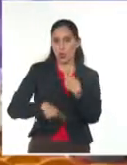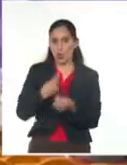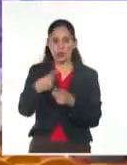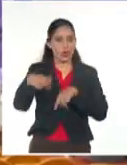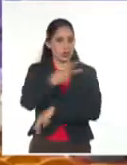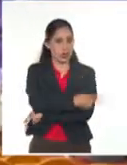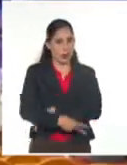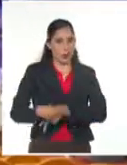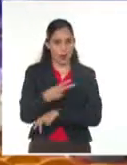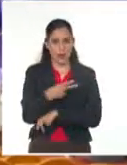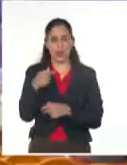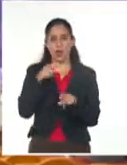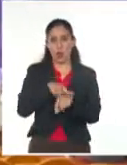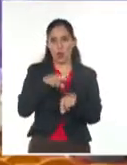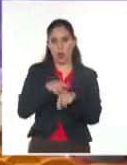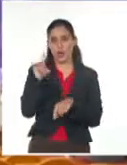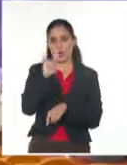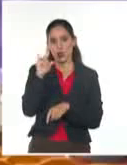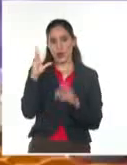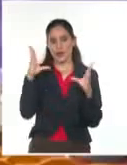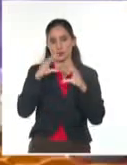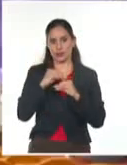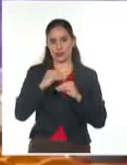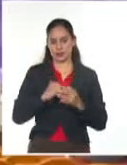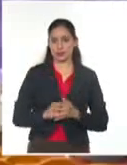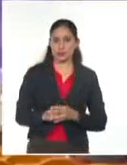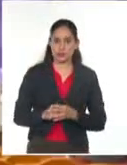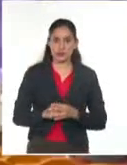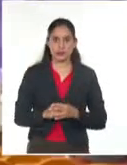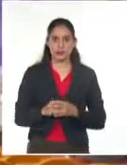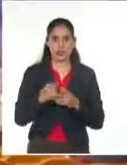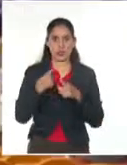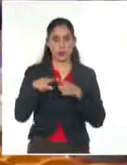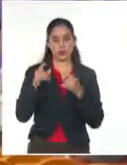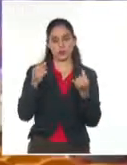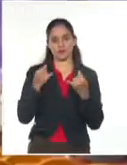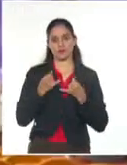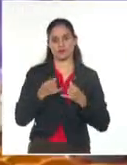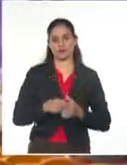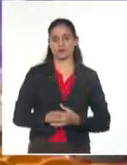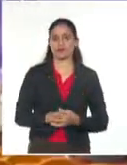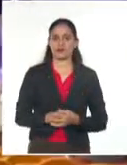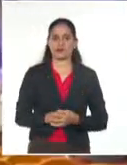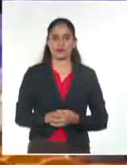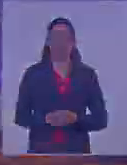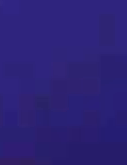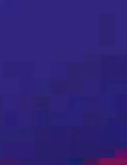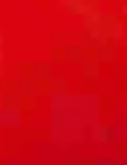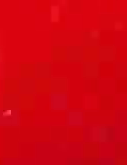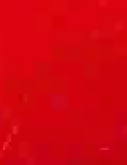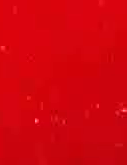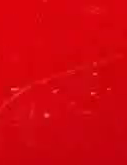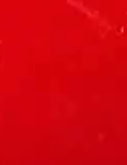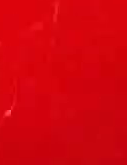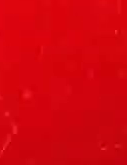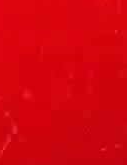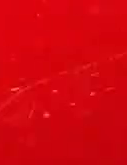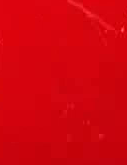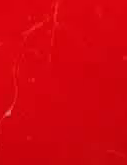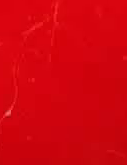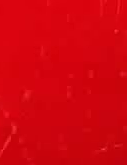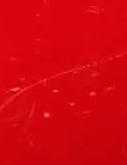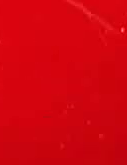9 de la noche, hora de nuestro país. En Embarek Miguel Elba Valdés, Canal Cubano de Noticias.